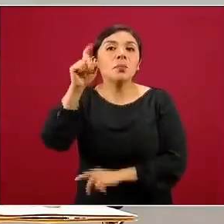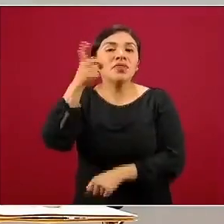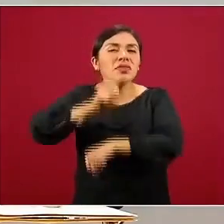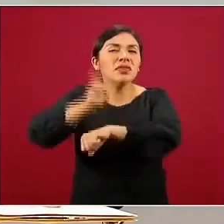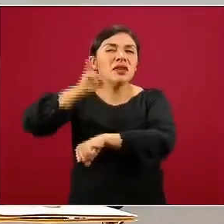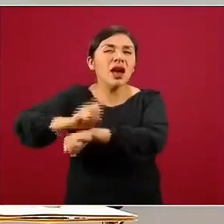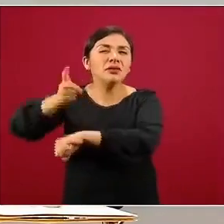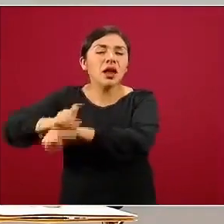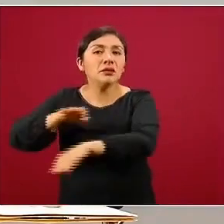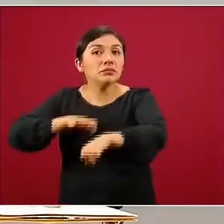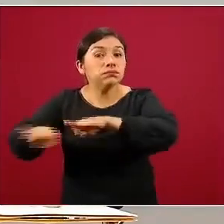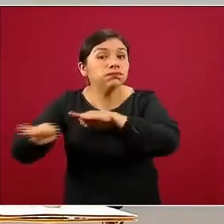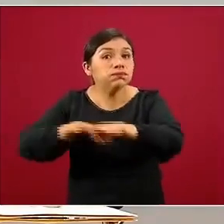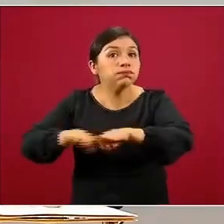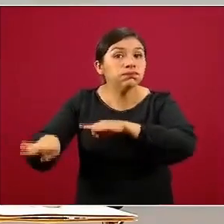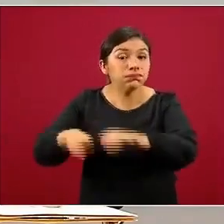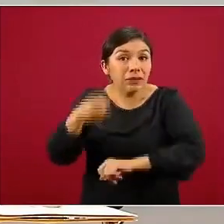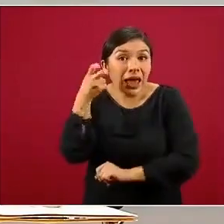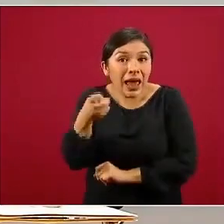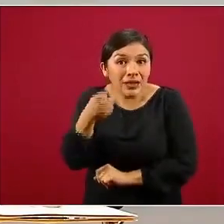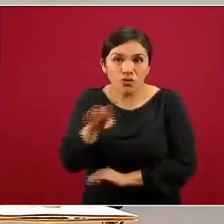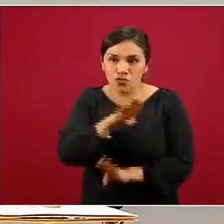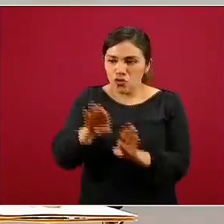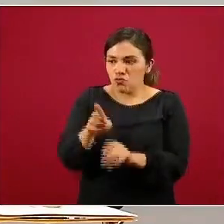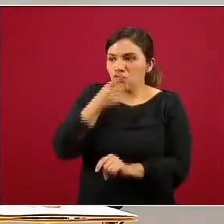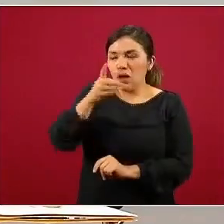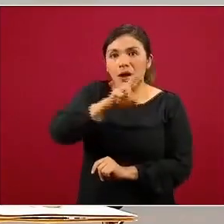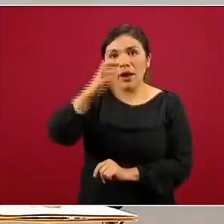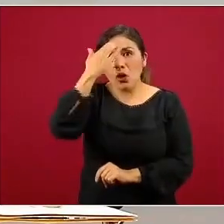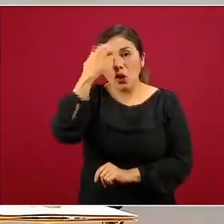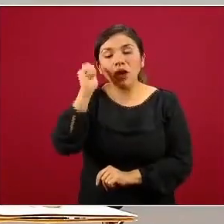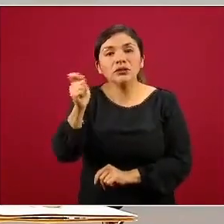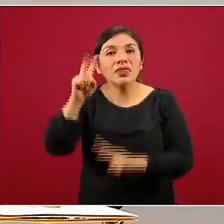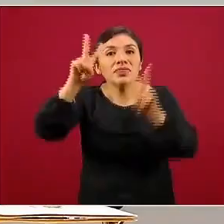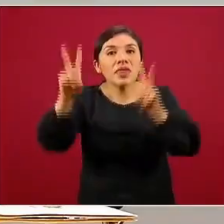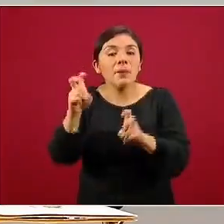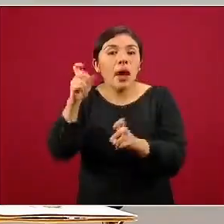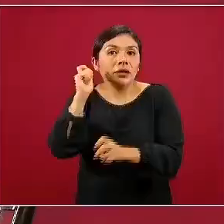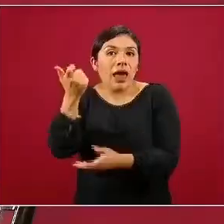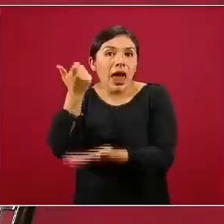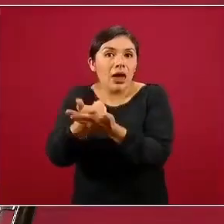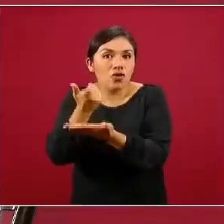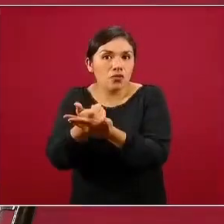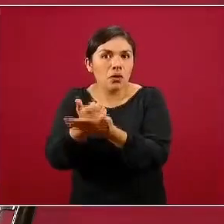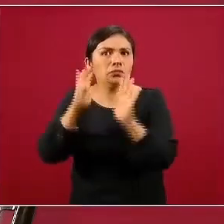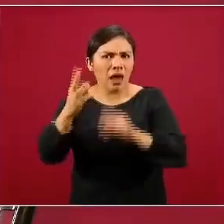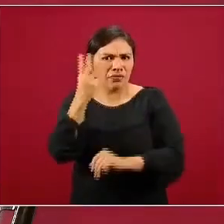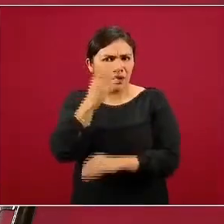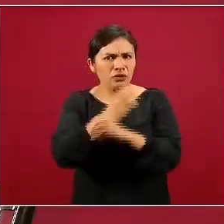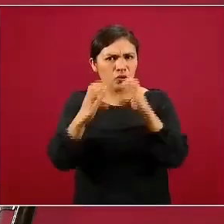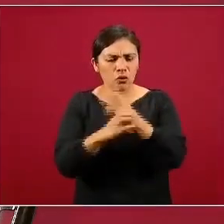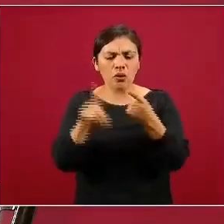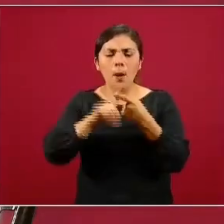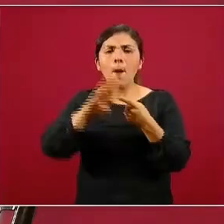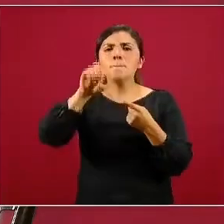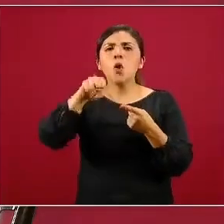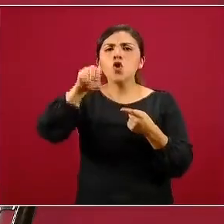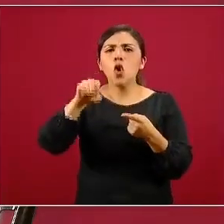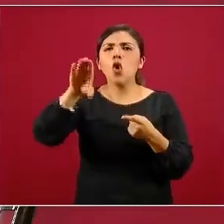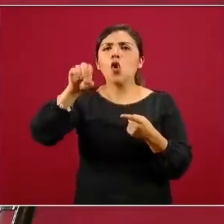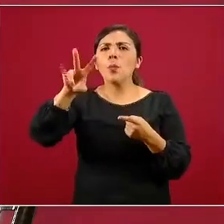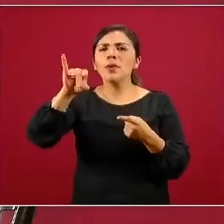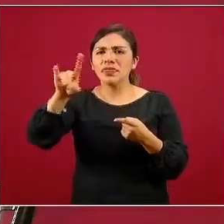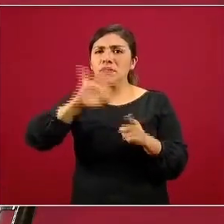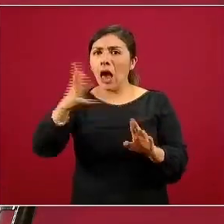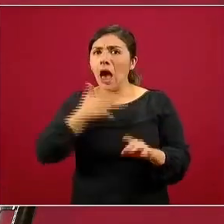días trabajando y esto era justo reconocerlo en términos económicos. Se hicieron principalmente 3 acciones: el bono COVID, que